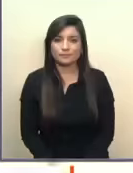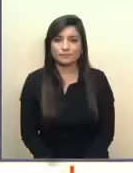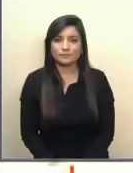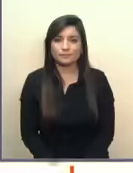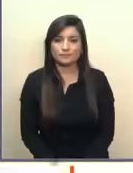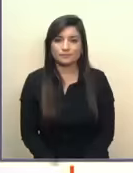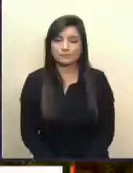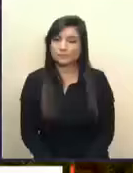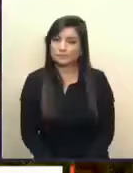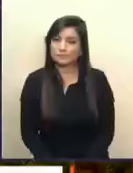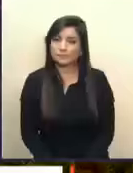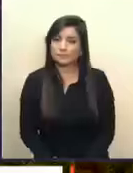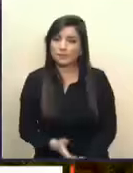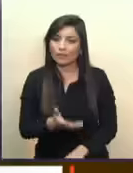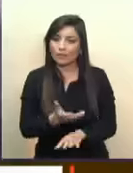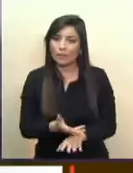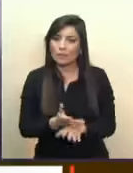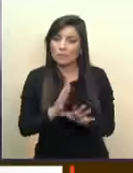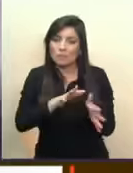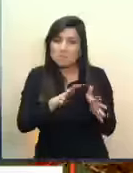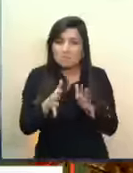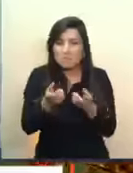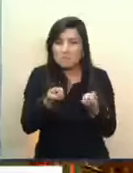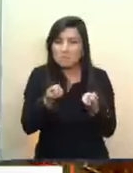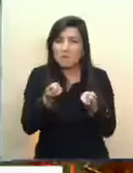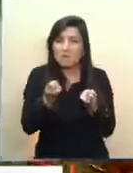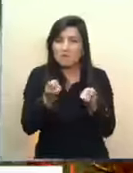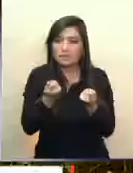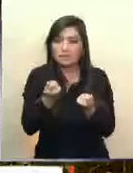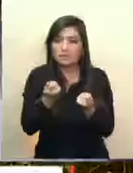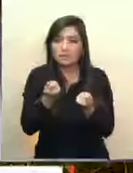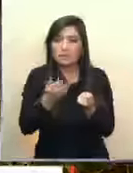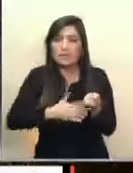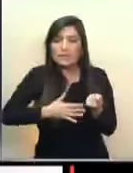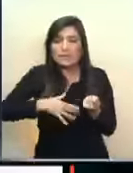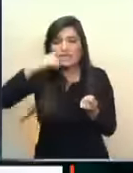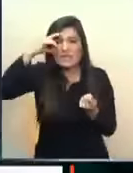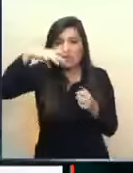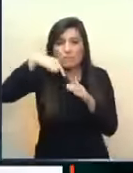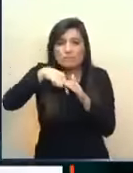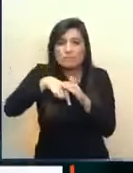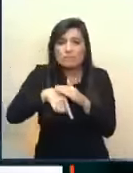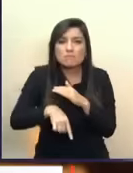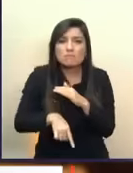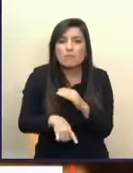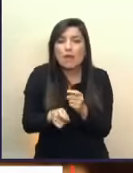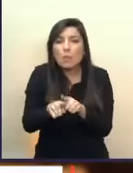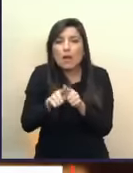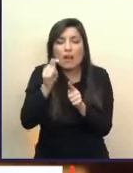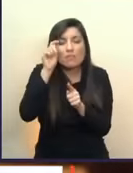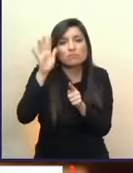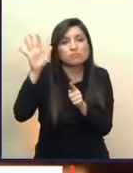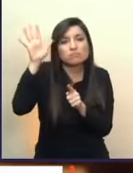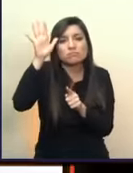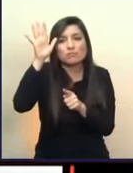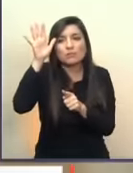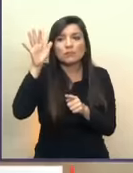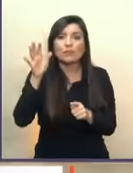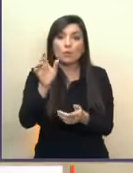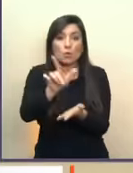Ha creado como una especie de querer saber más, de un poco una fantasía. Es una zona muy bella,